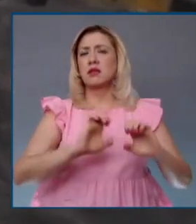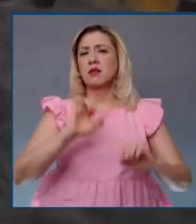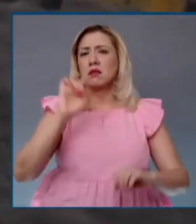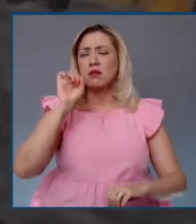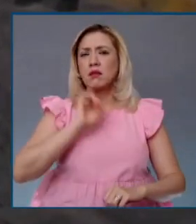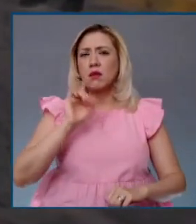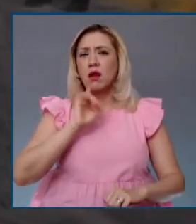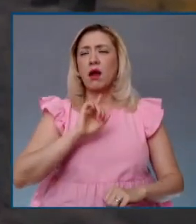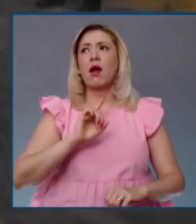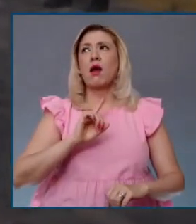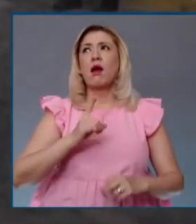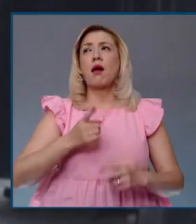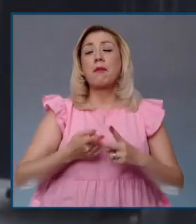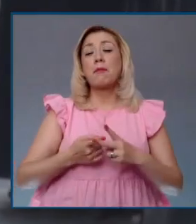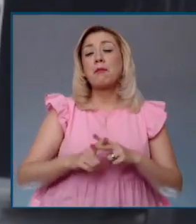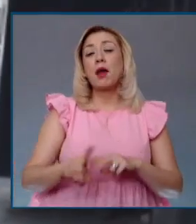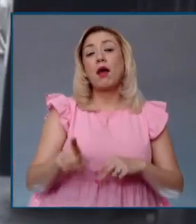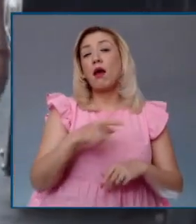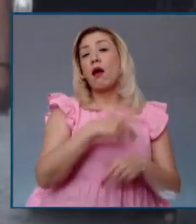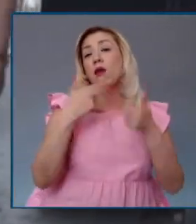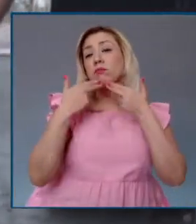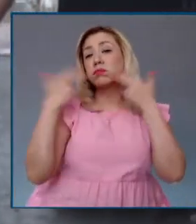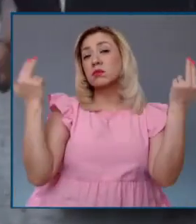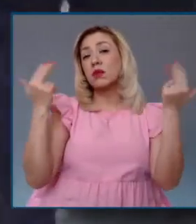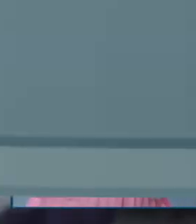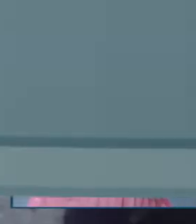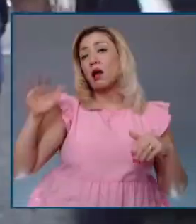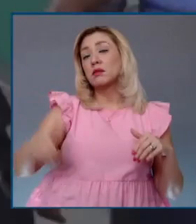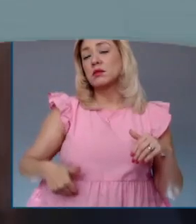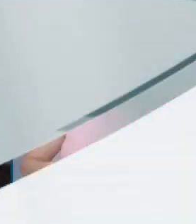como suicidio y accidente. Vamos a escuchar.